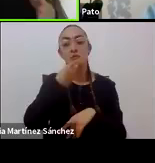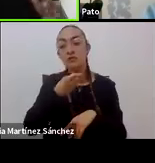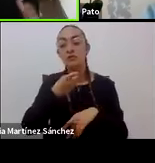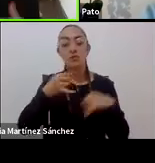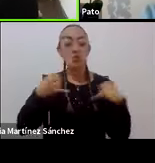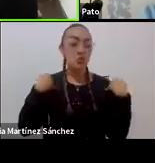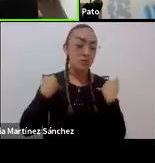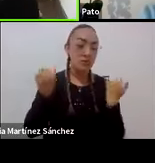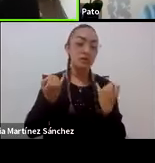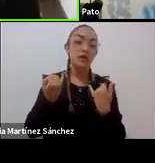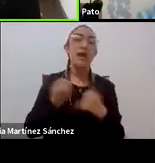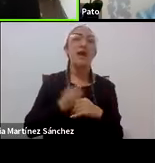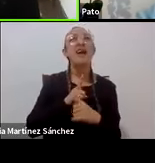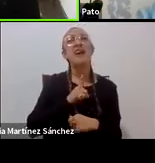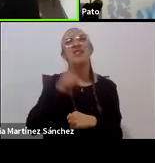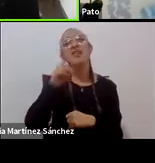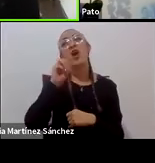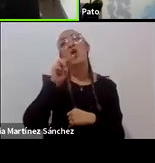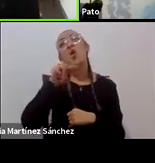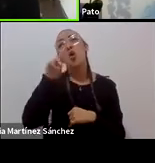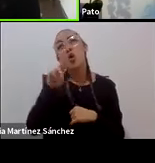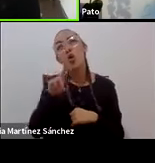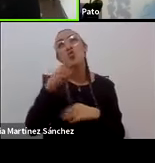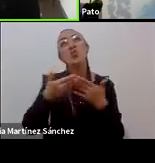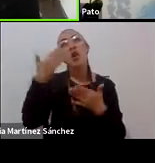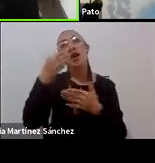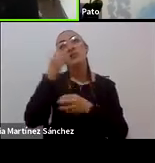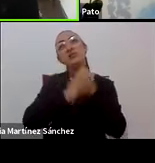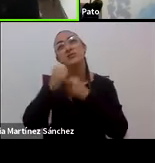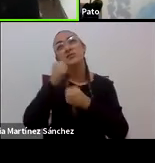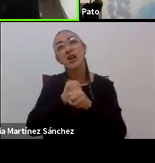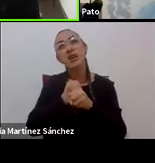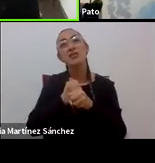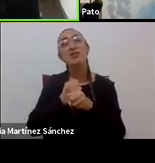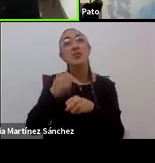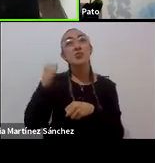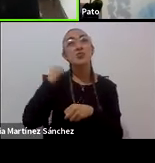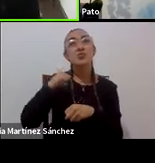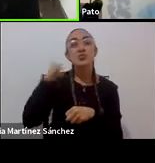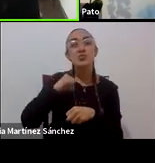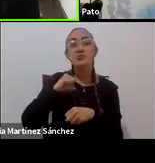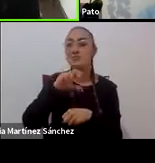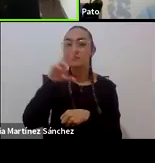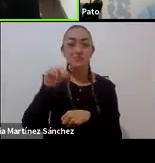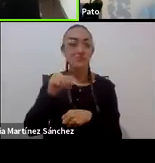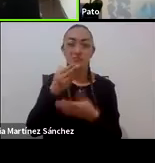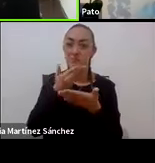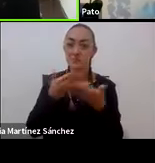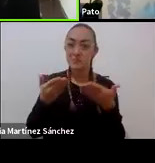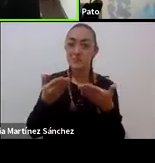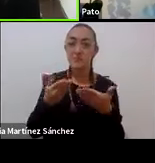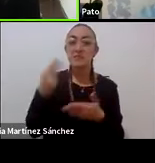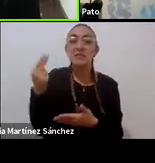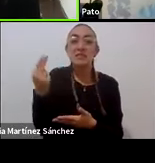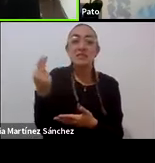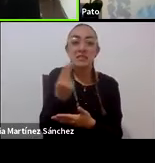como desde dónde se ha platicado. Entonces, a partir de esta necesidad, nace un proyecto en el